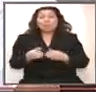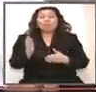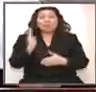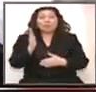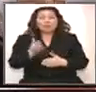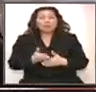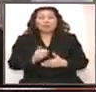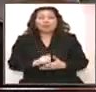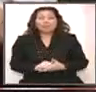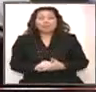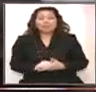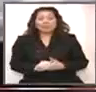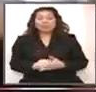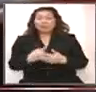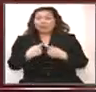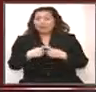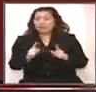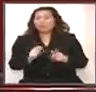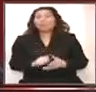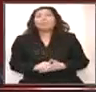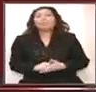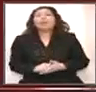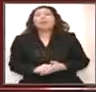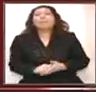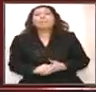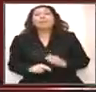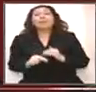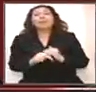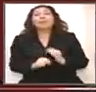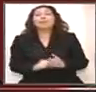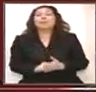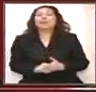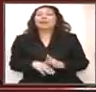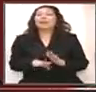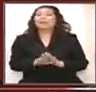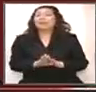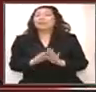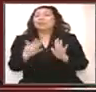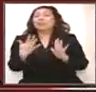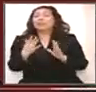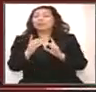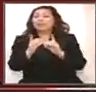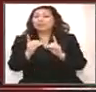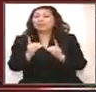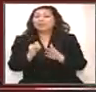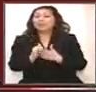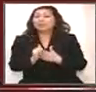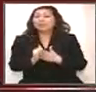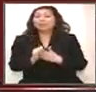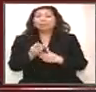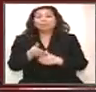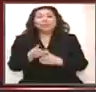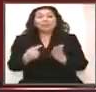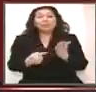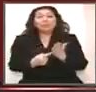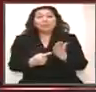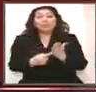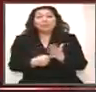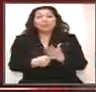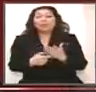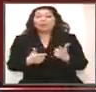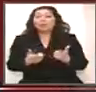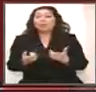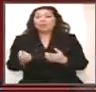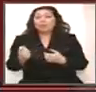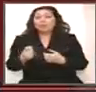infracción. Hemos difundido la política nacional dentro de los 10 distritos a los que llevamos asistencia técnica y donde